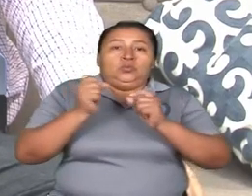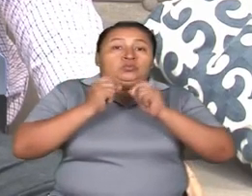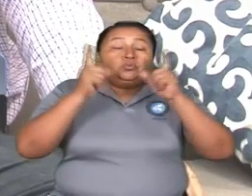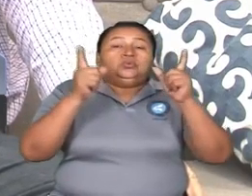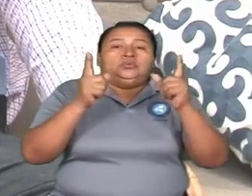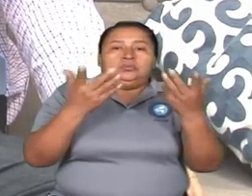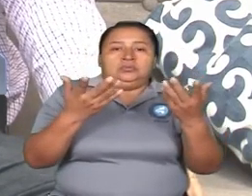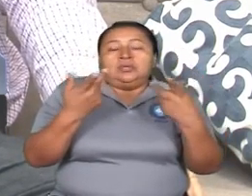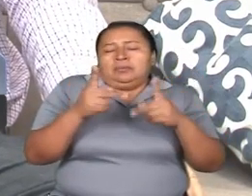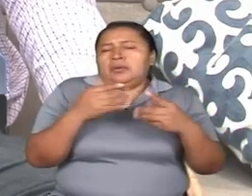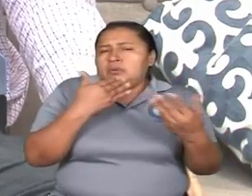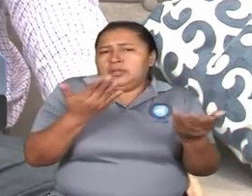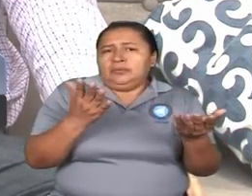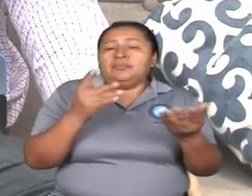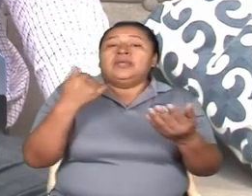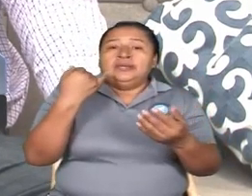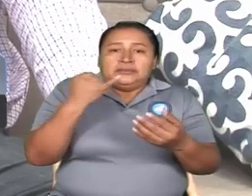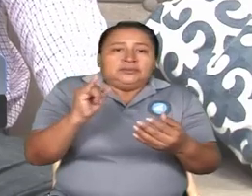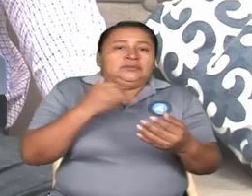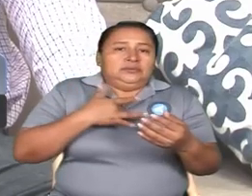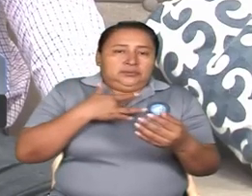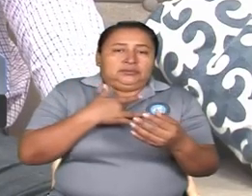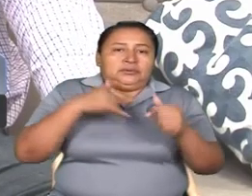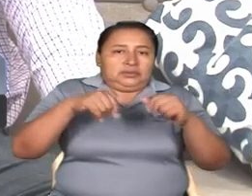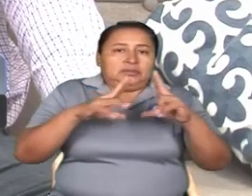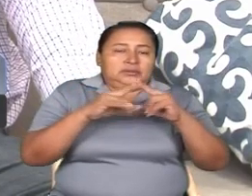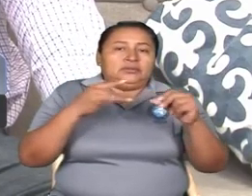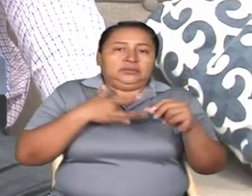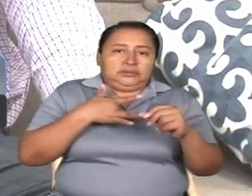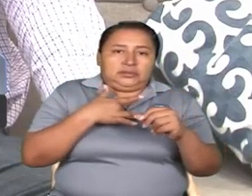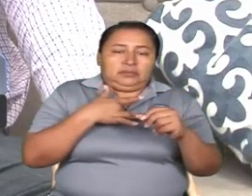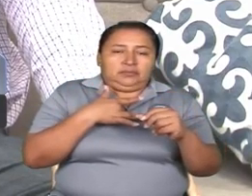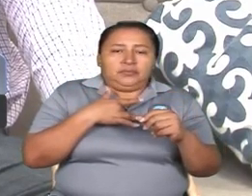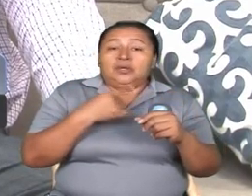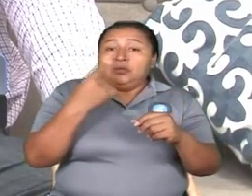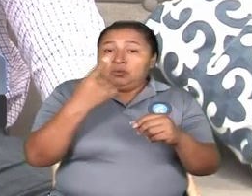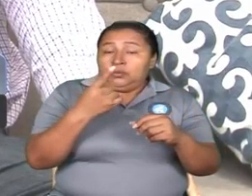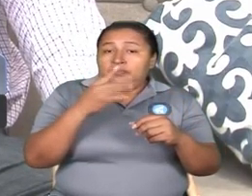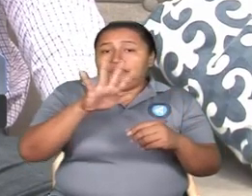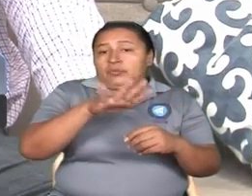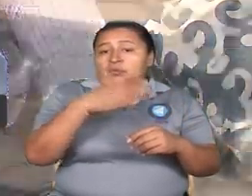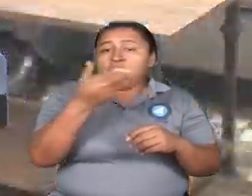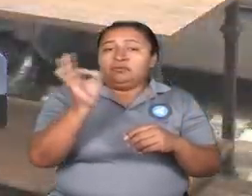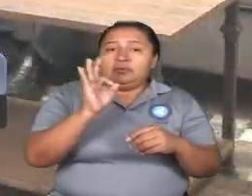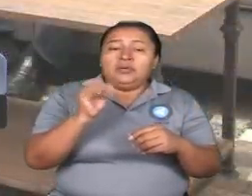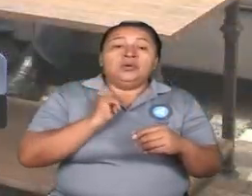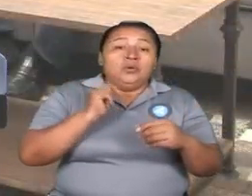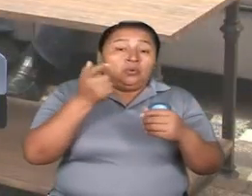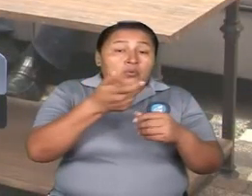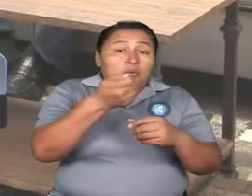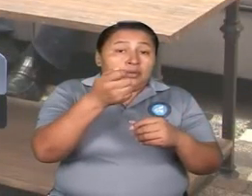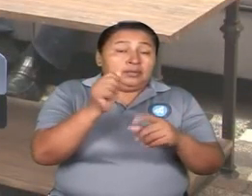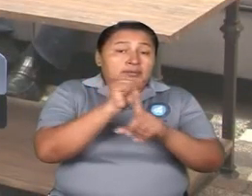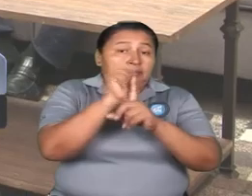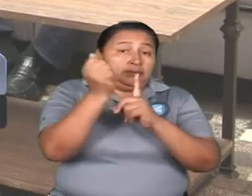bueno, es una necesidad. Por otro lado, un canal